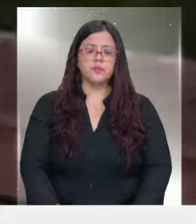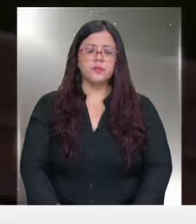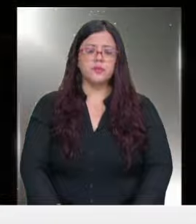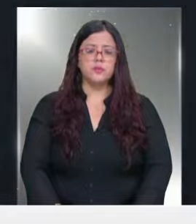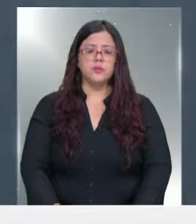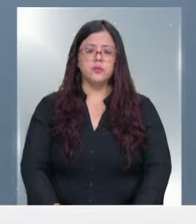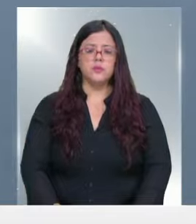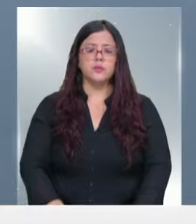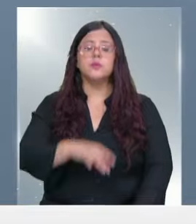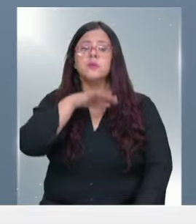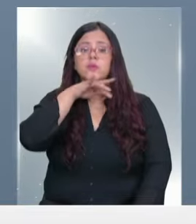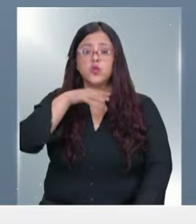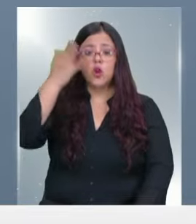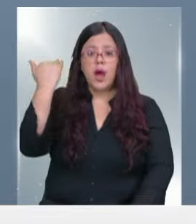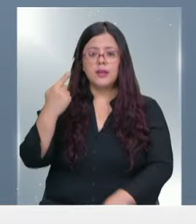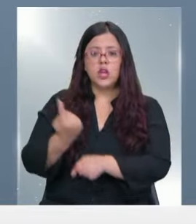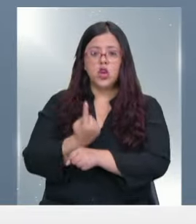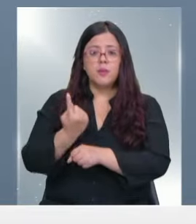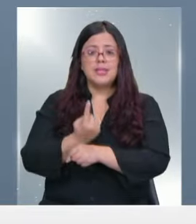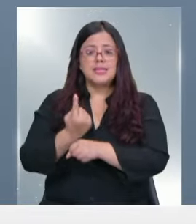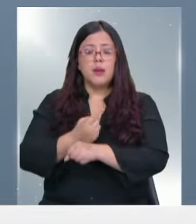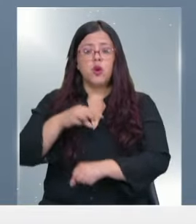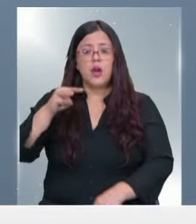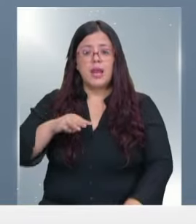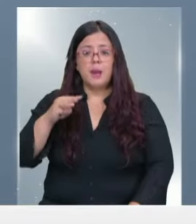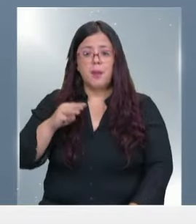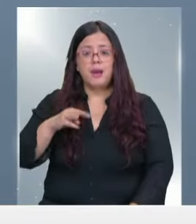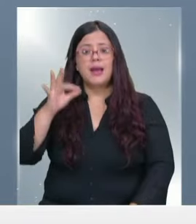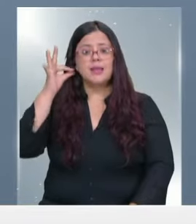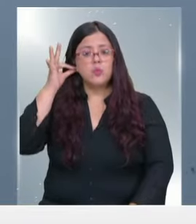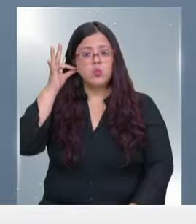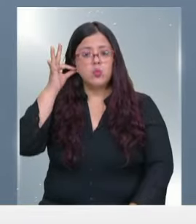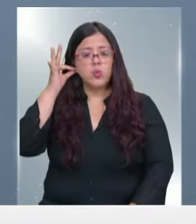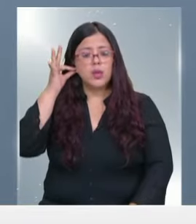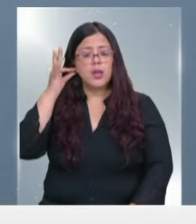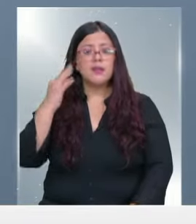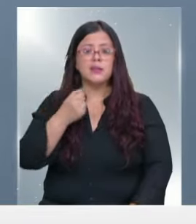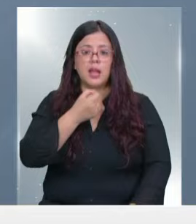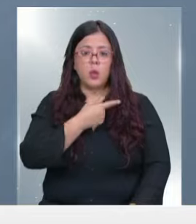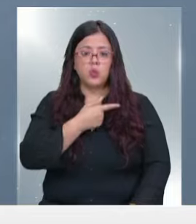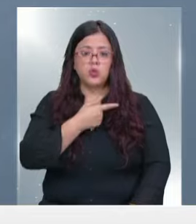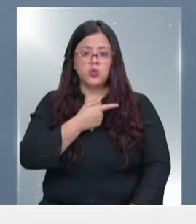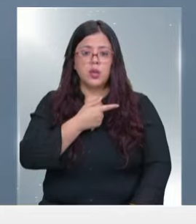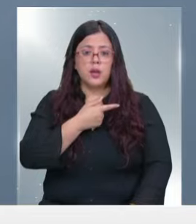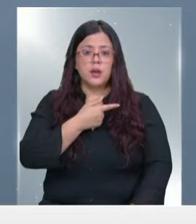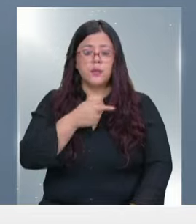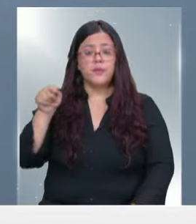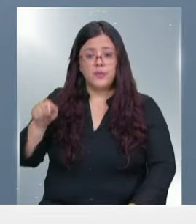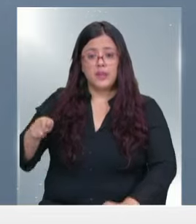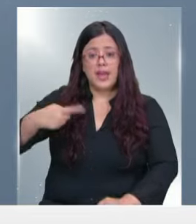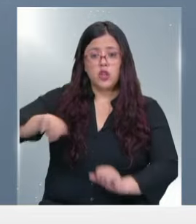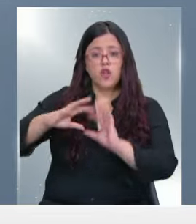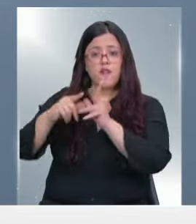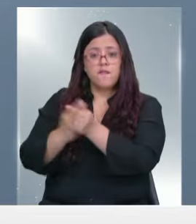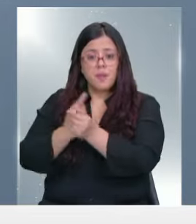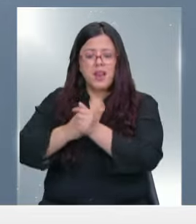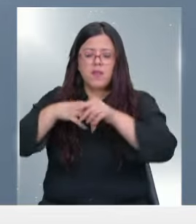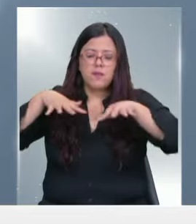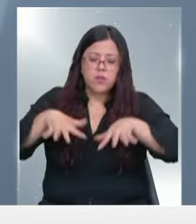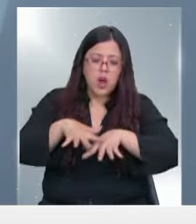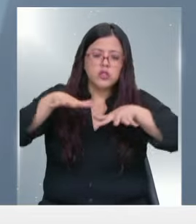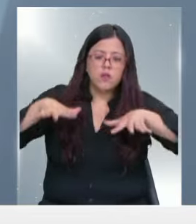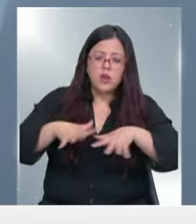Hace solo unos minutos pudimos conversar con la mamá de la denunciante de este caso. Es una familia de mucho esfuerzo